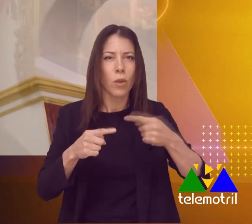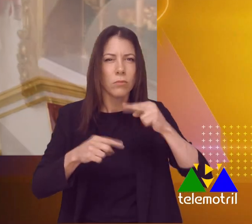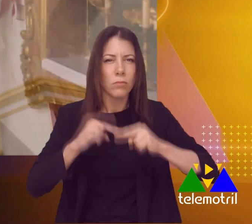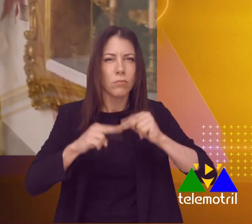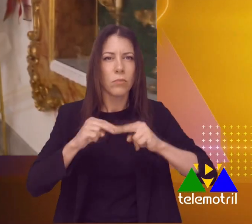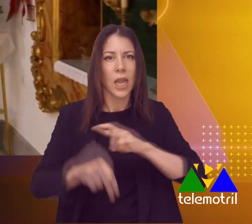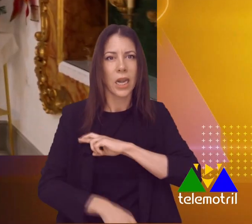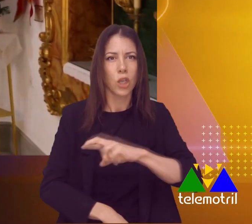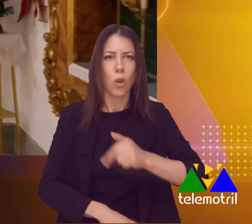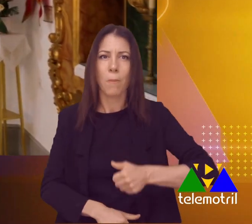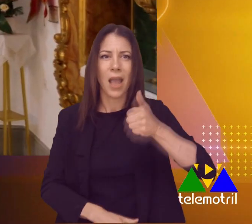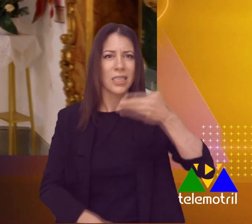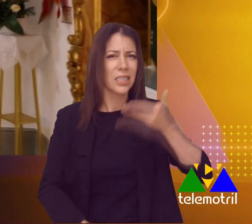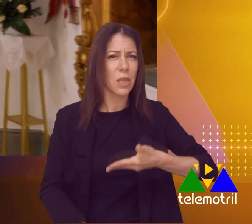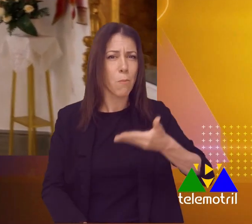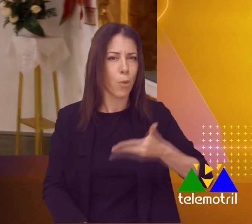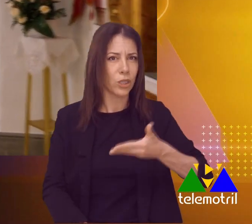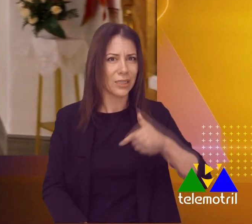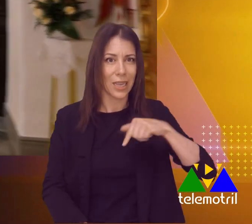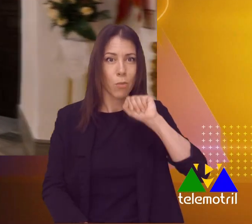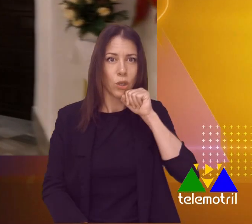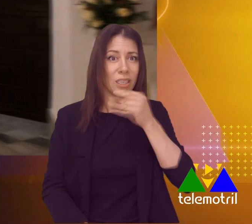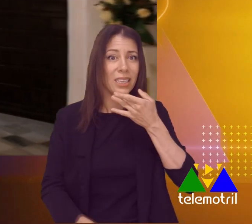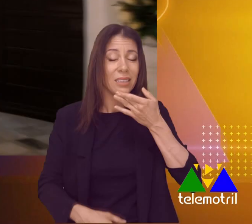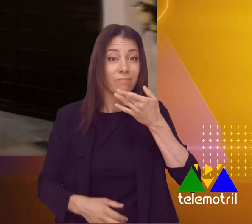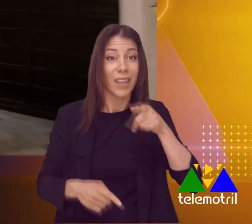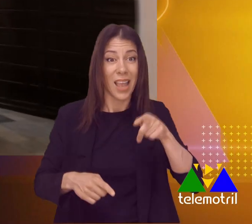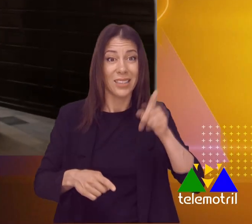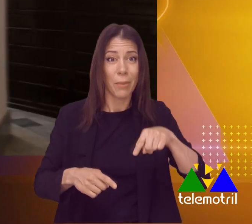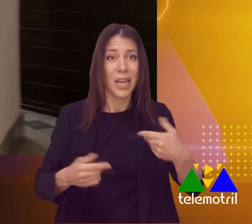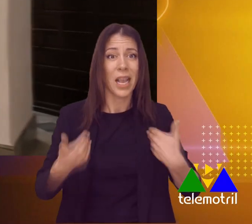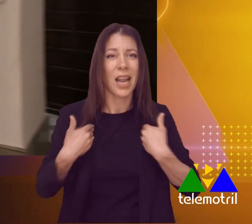los religiosos más importantes que hemos tenido en Motril. Fue el encargado del